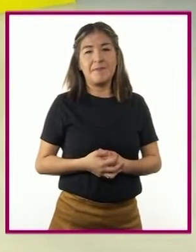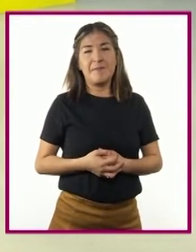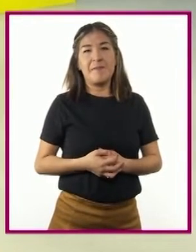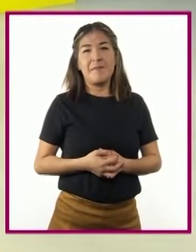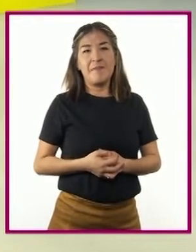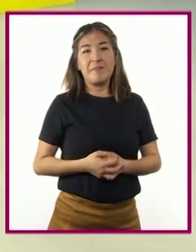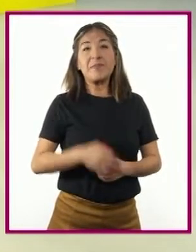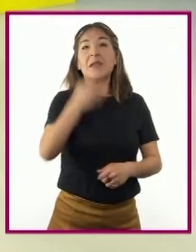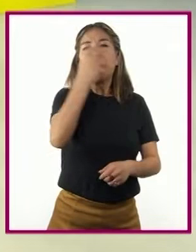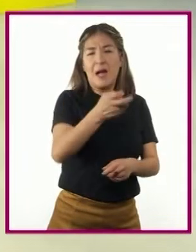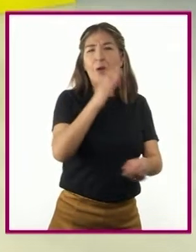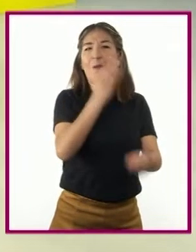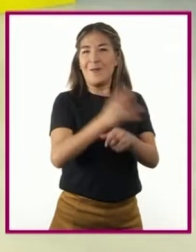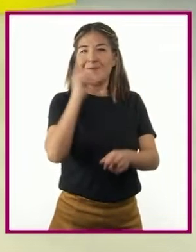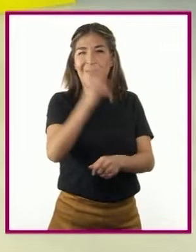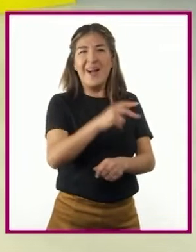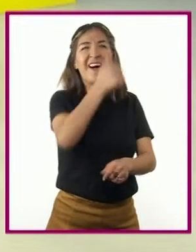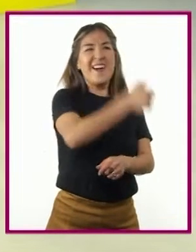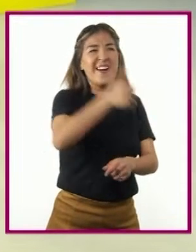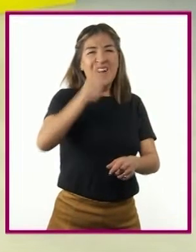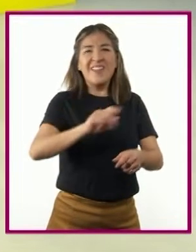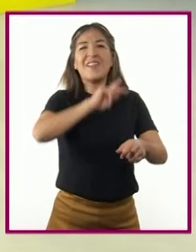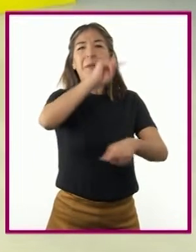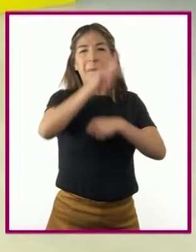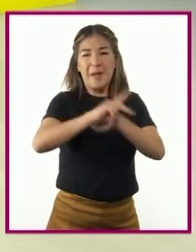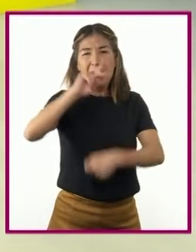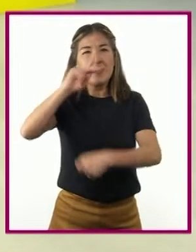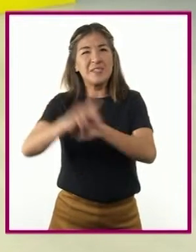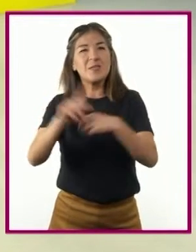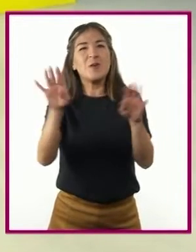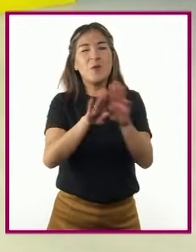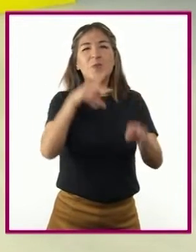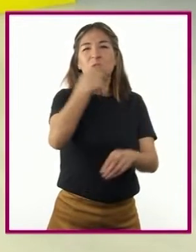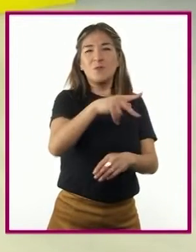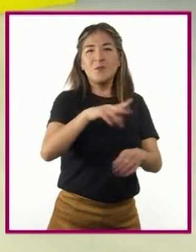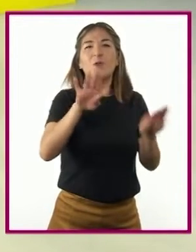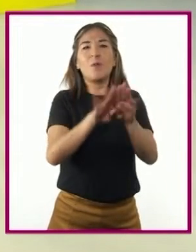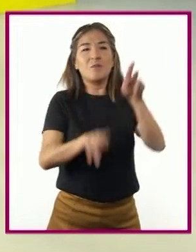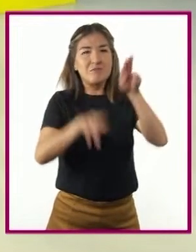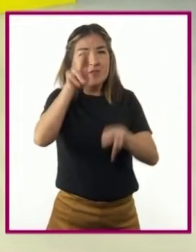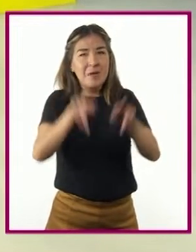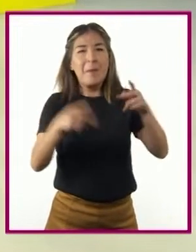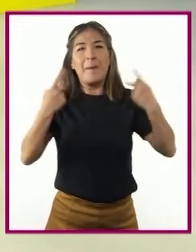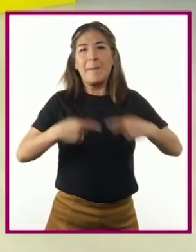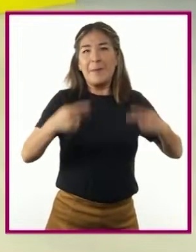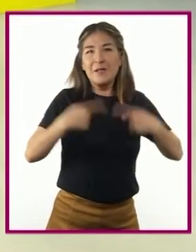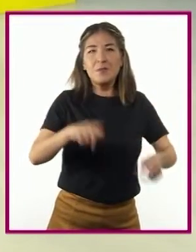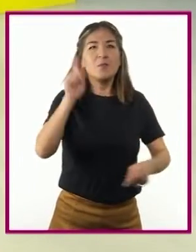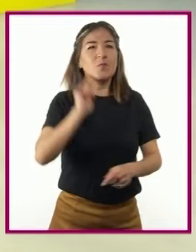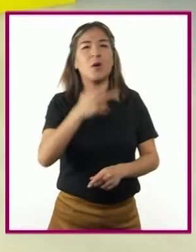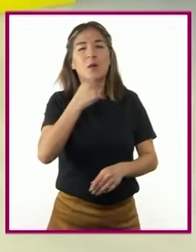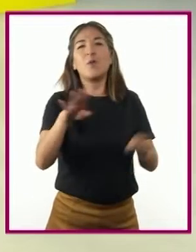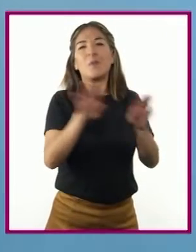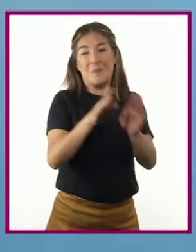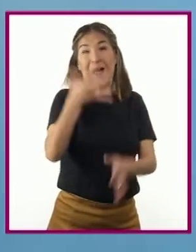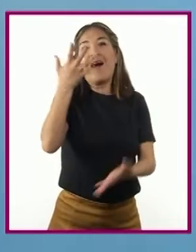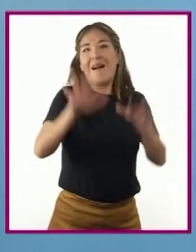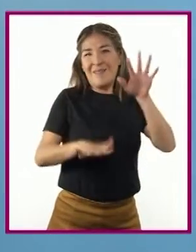nación tiene sus particularidades demográficas y que éstas enfrentan distintos grados de